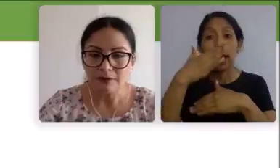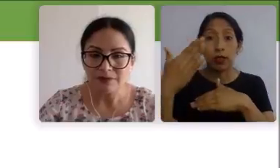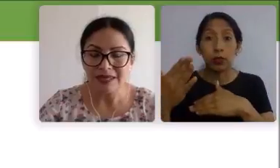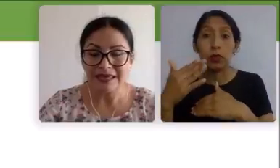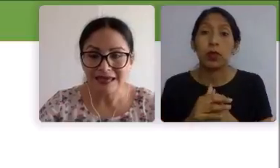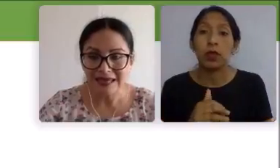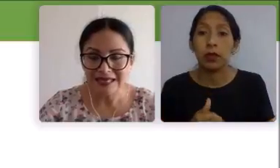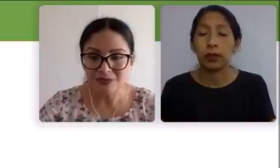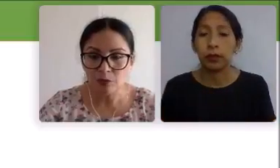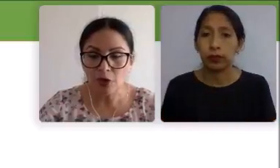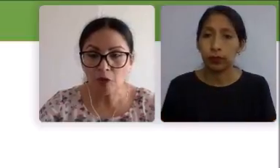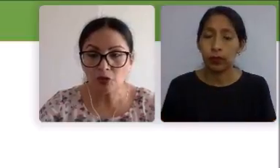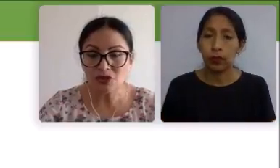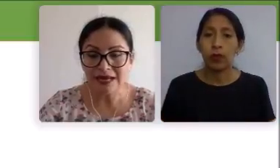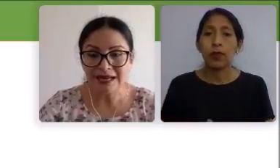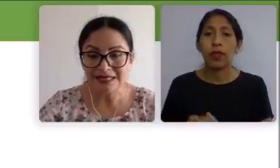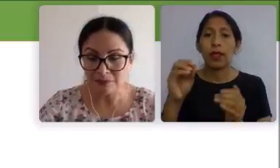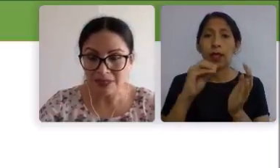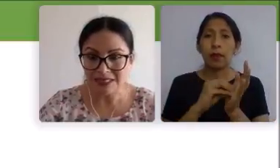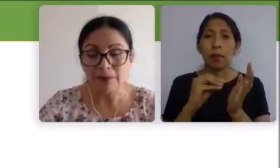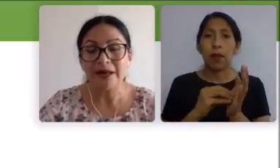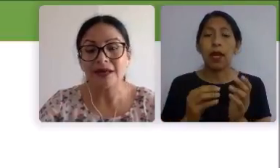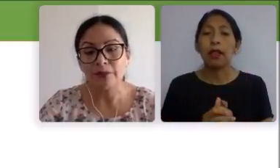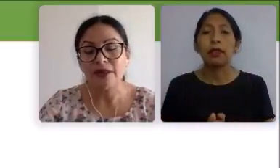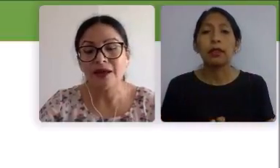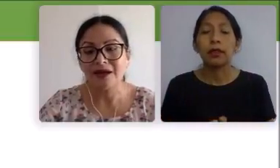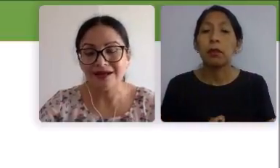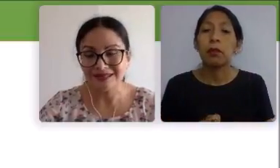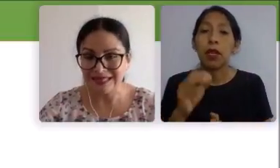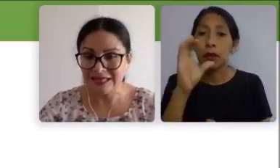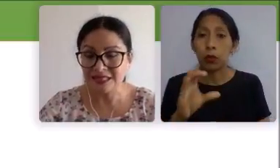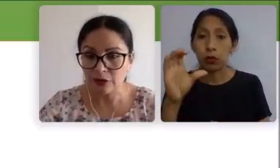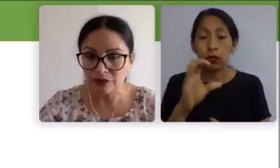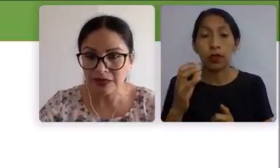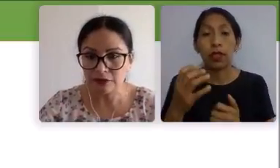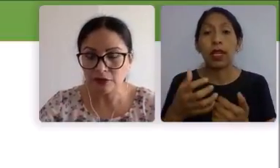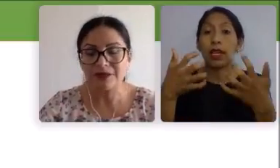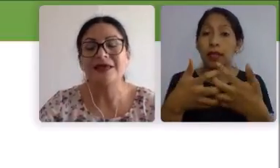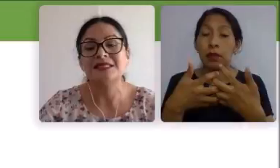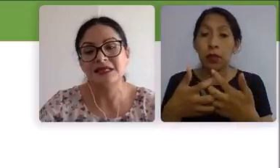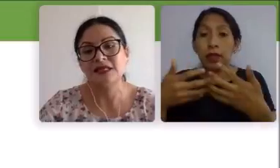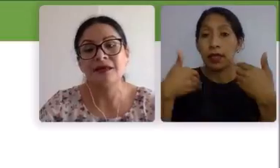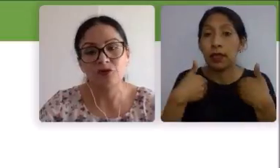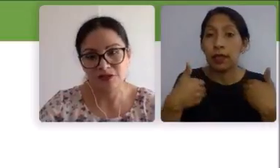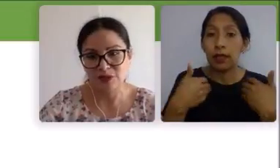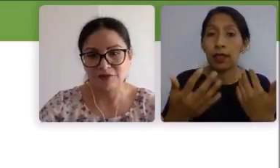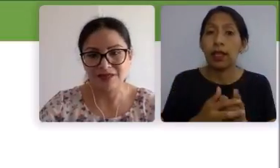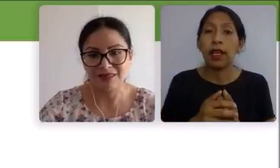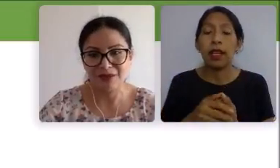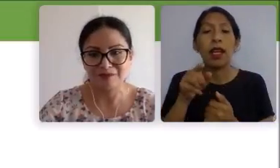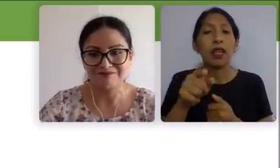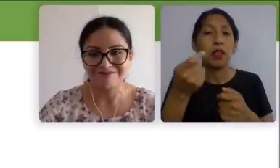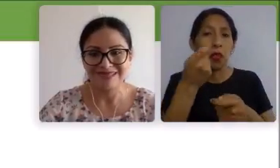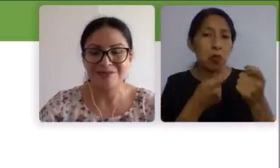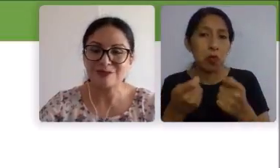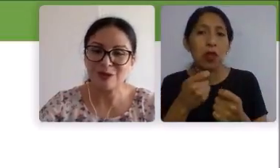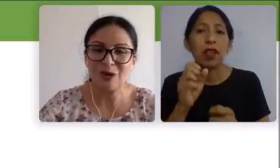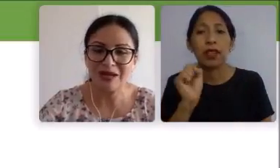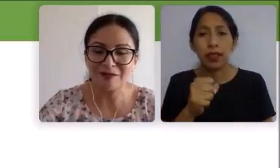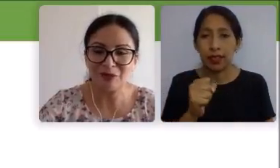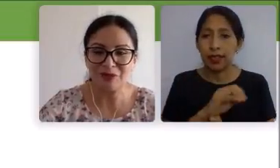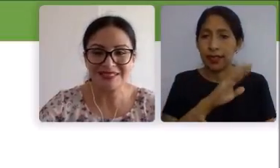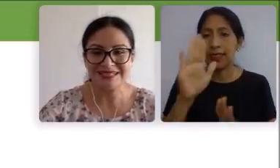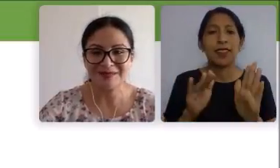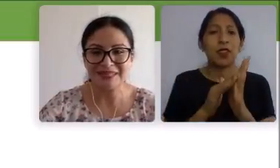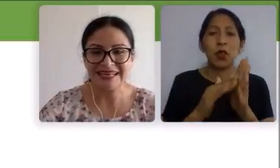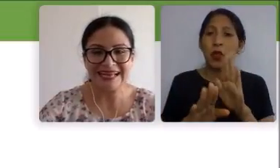punto, que ya es un poco buscar a las empresas para que puedan tener este contacto y hacer esta negociación efectiva. Eso es todo